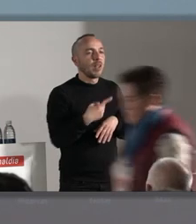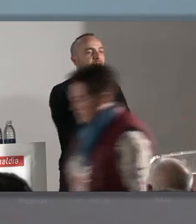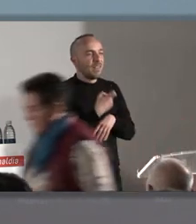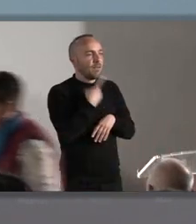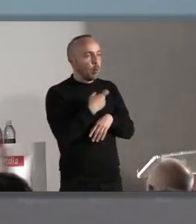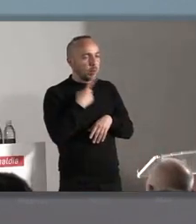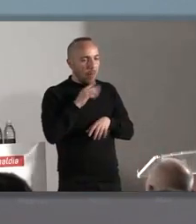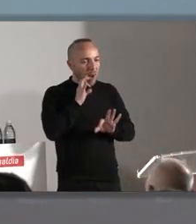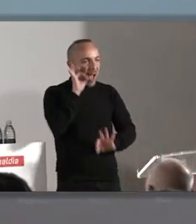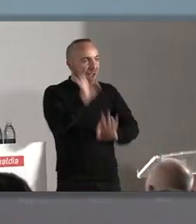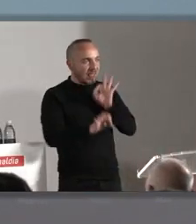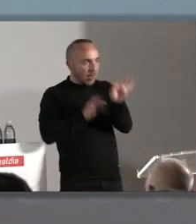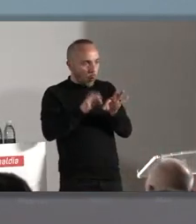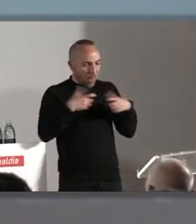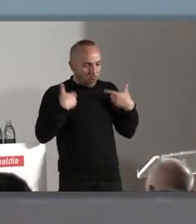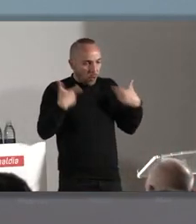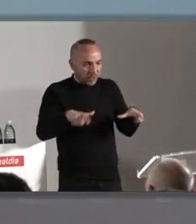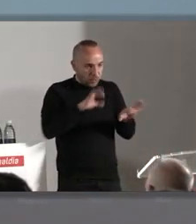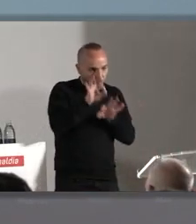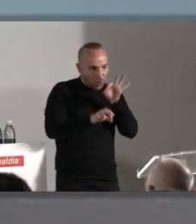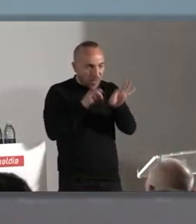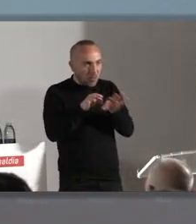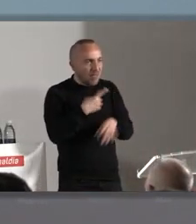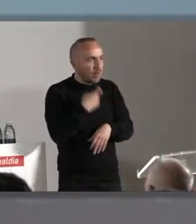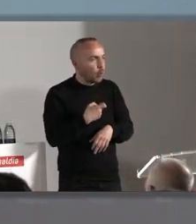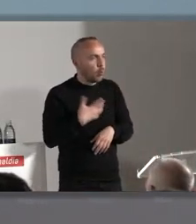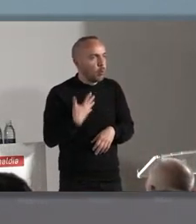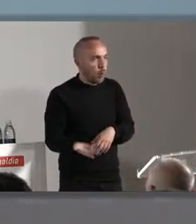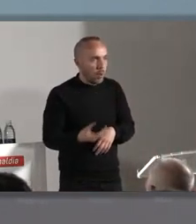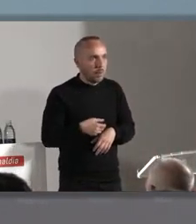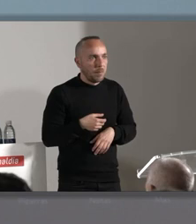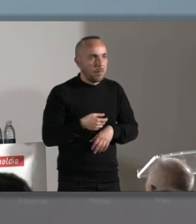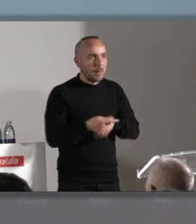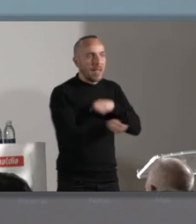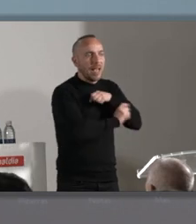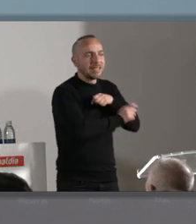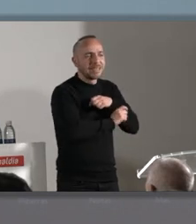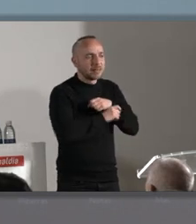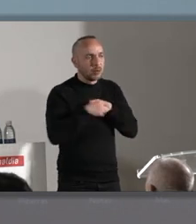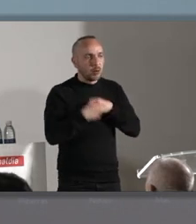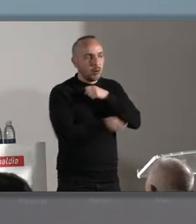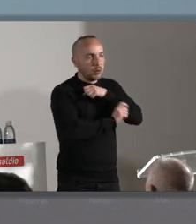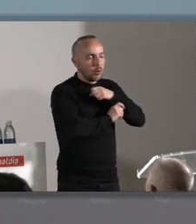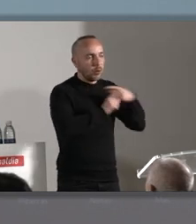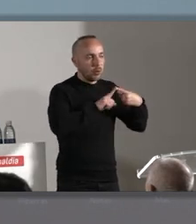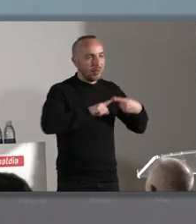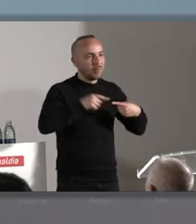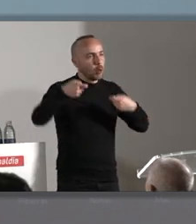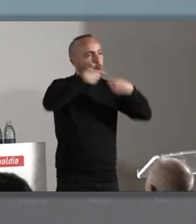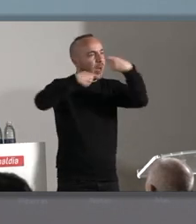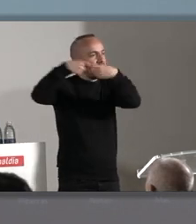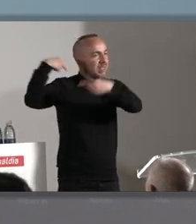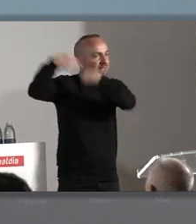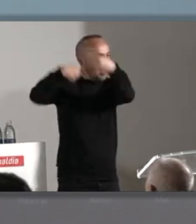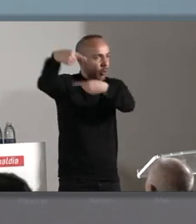articulación tenemos como sector? Por un lado, digamos, las diferentes estrategias en relación a las federaciones de cooperativas tradicionales, que como comentaba,